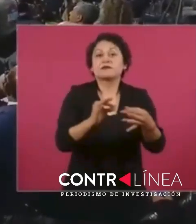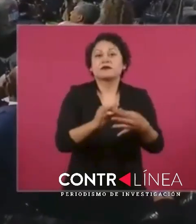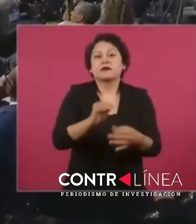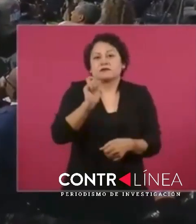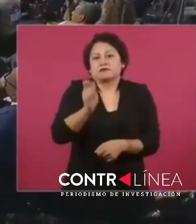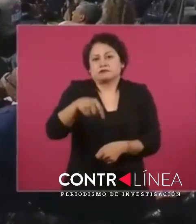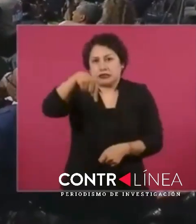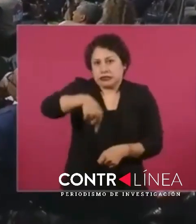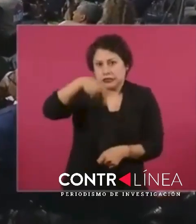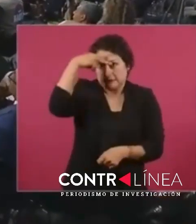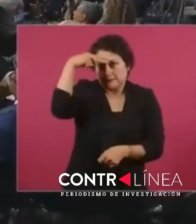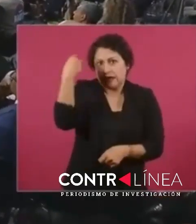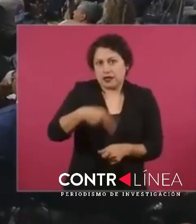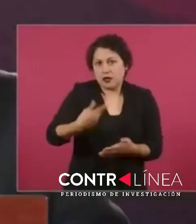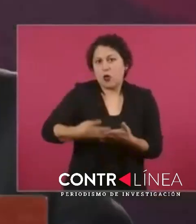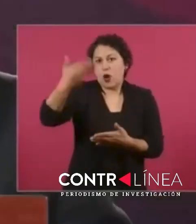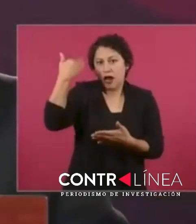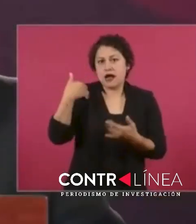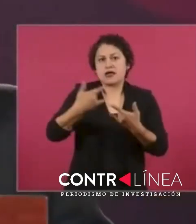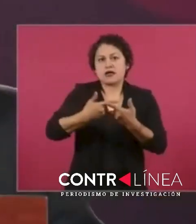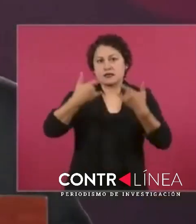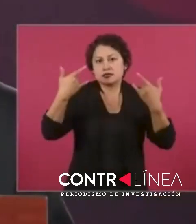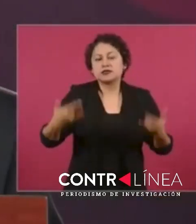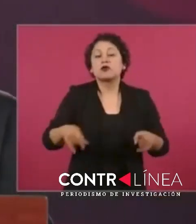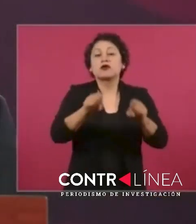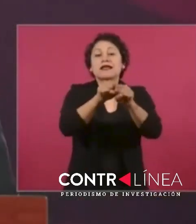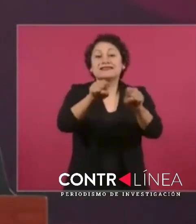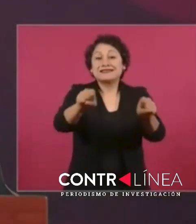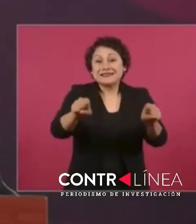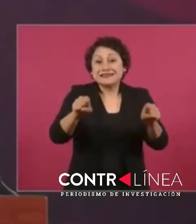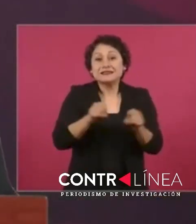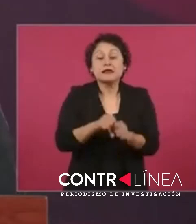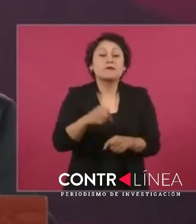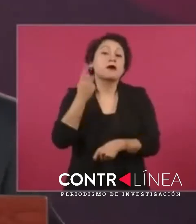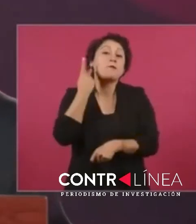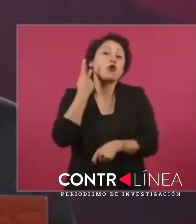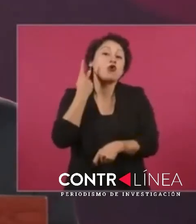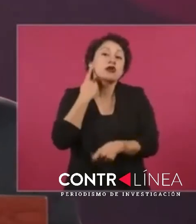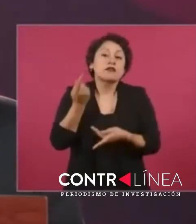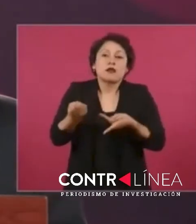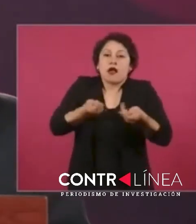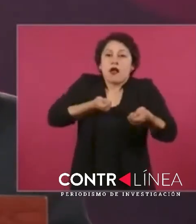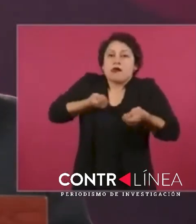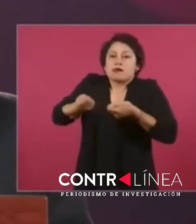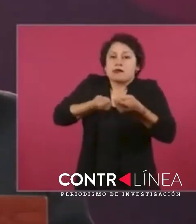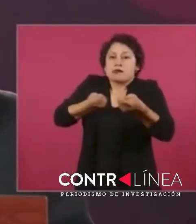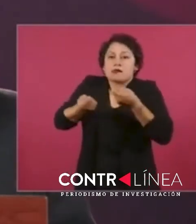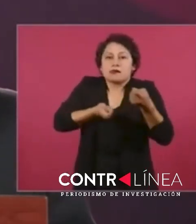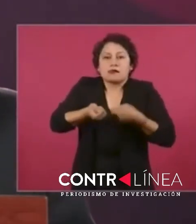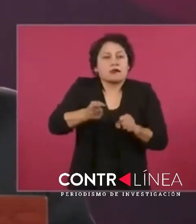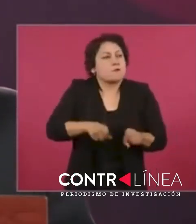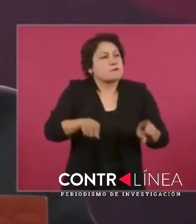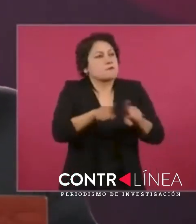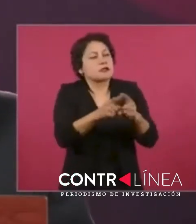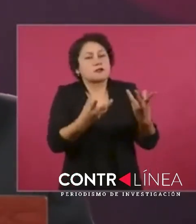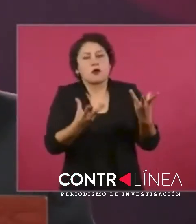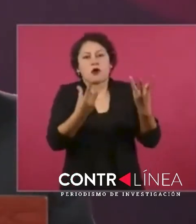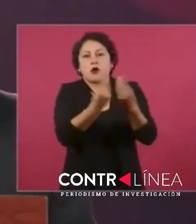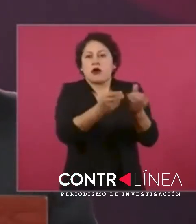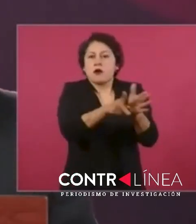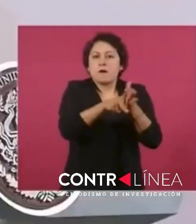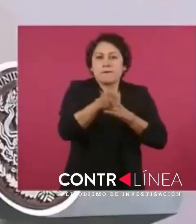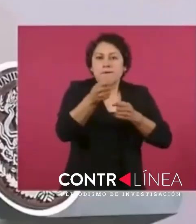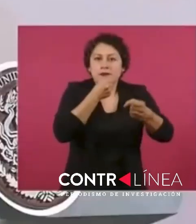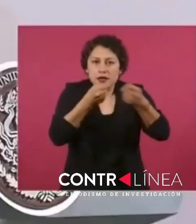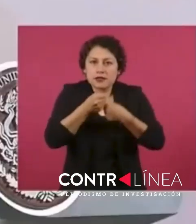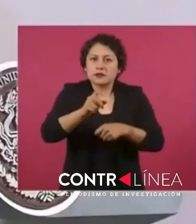sistema autoritario político que dominaba nuestra nación estaba acompañado por un dominio de la prensa, por un dominio